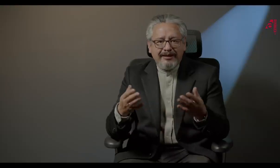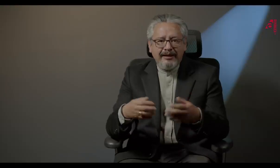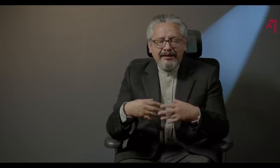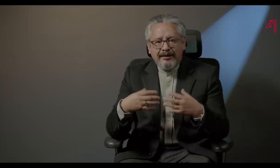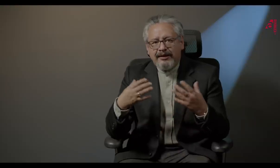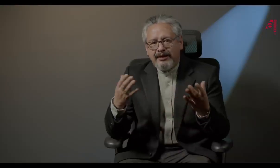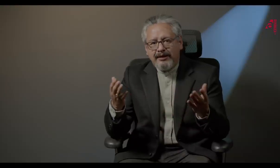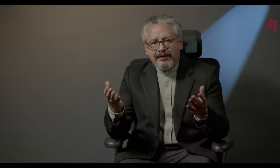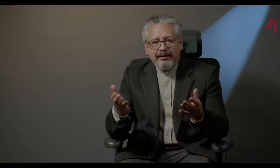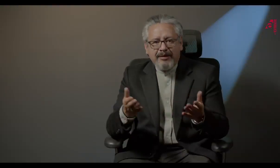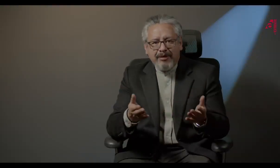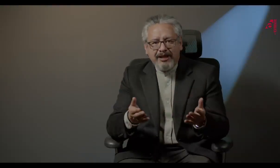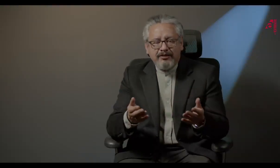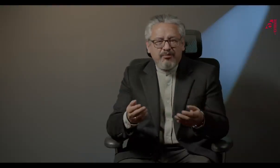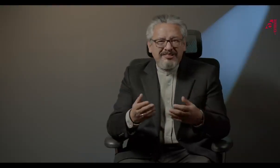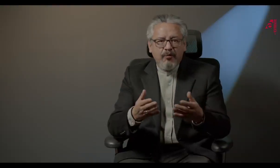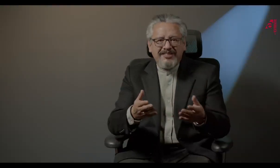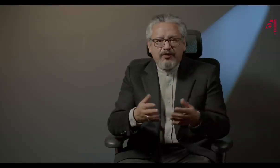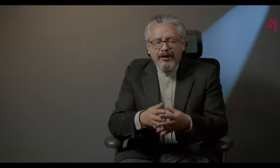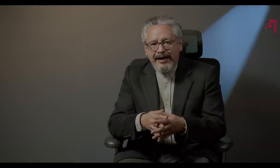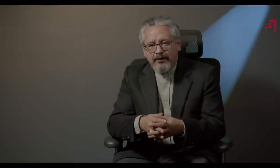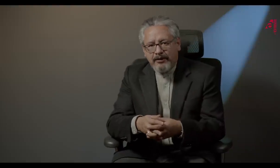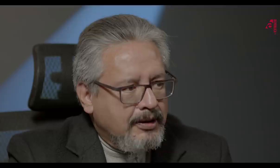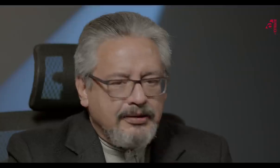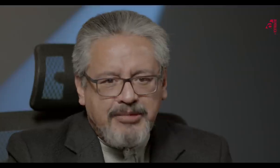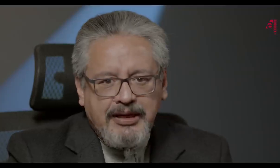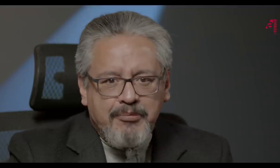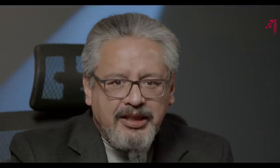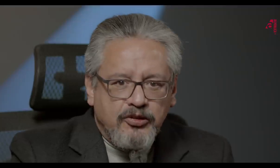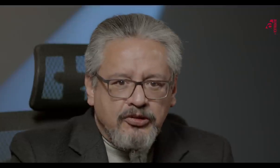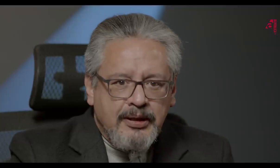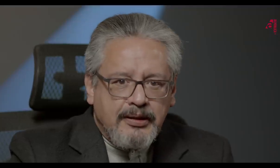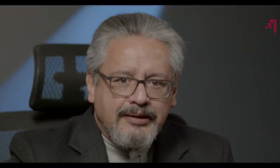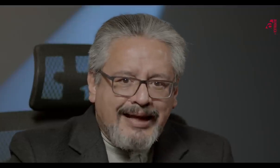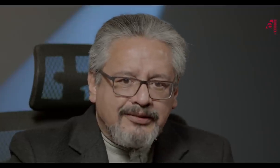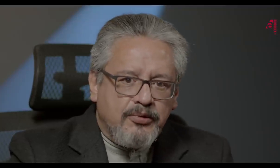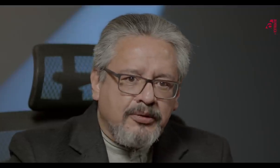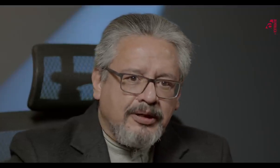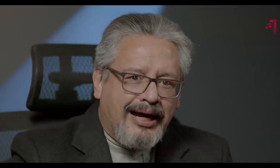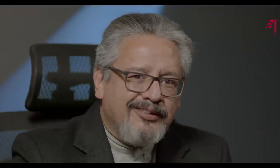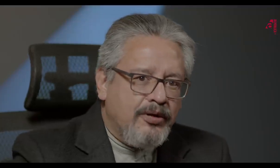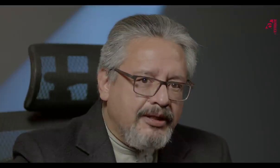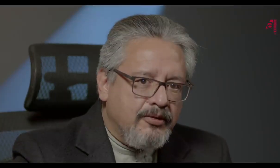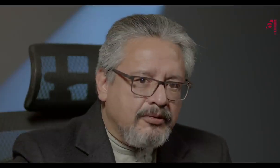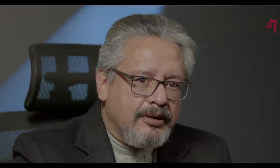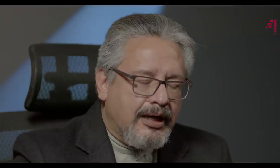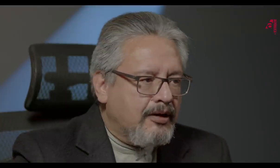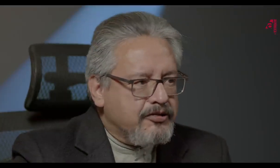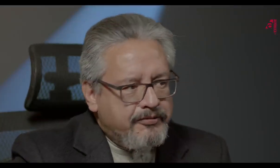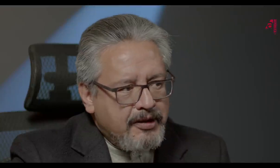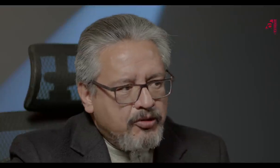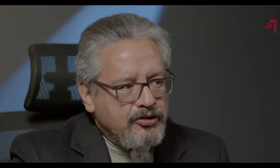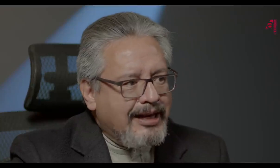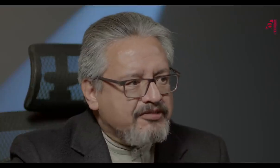por falta de equipamiento, por este huachicoleo de medicamentos que tanto ha dolido